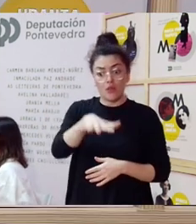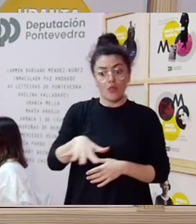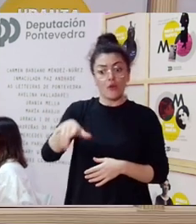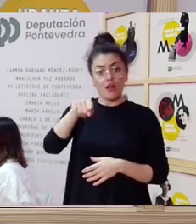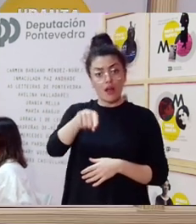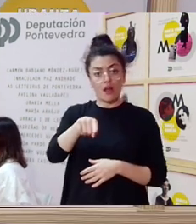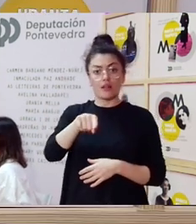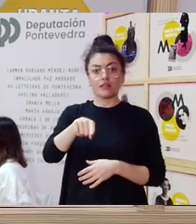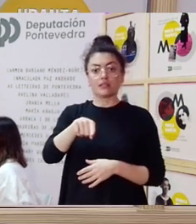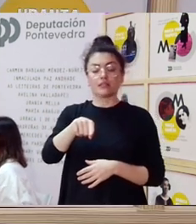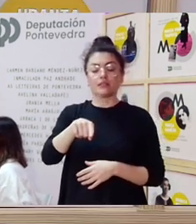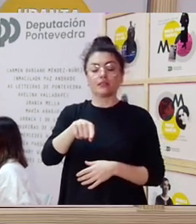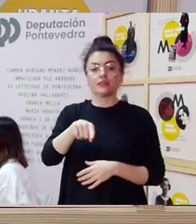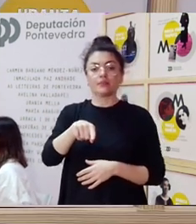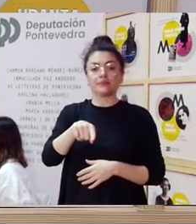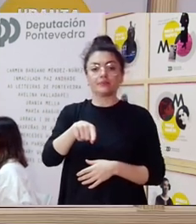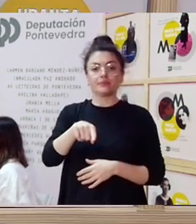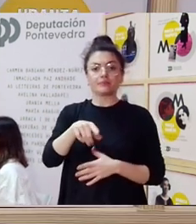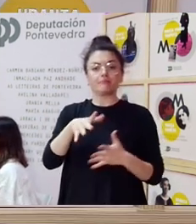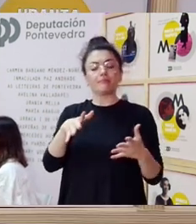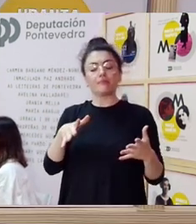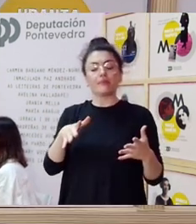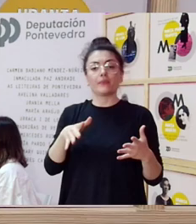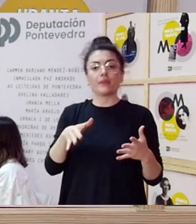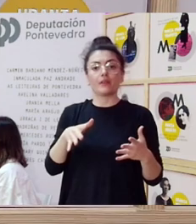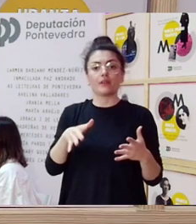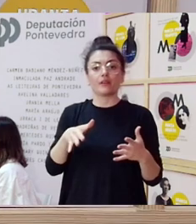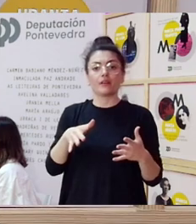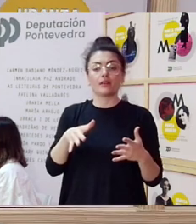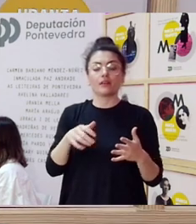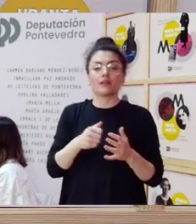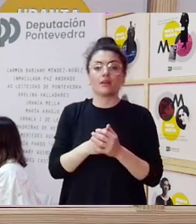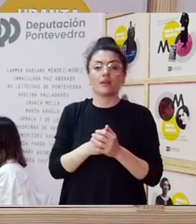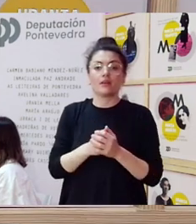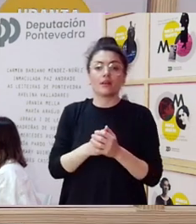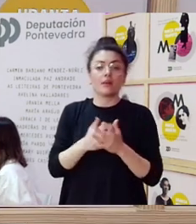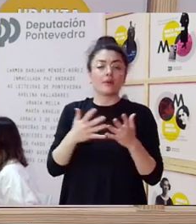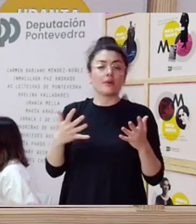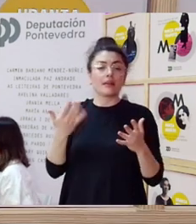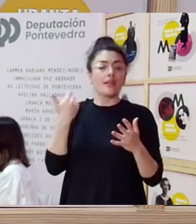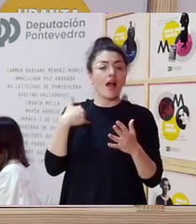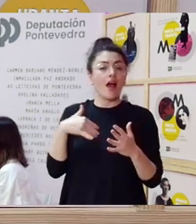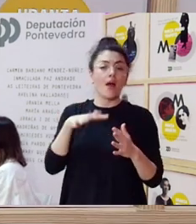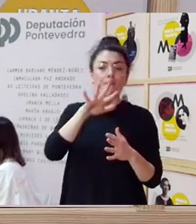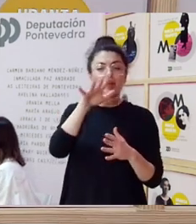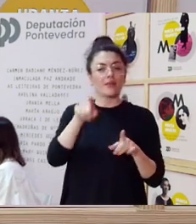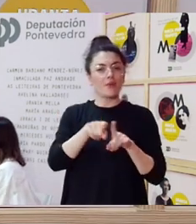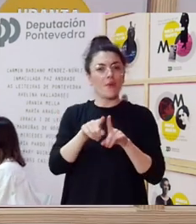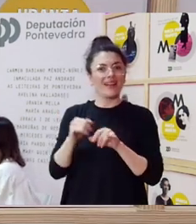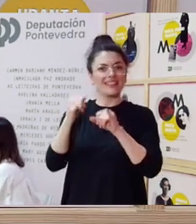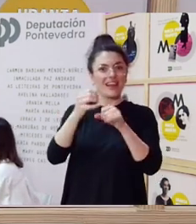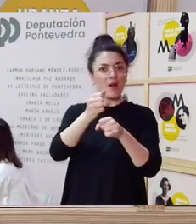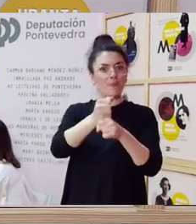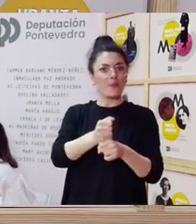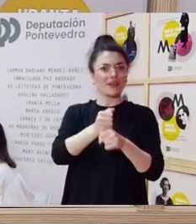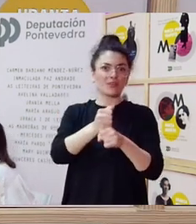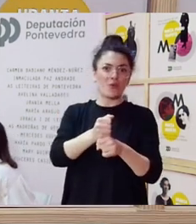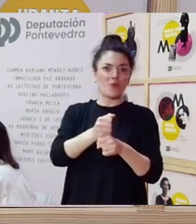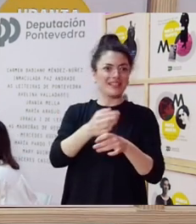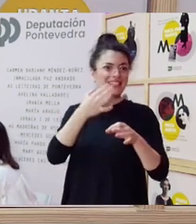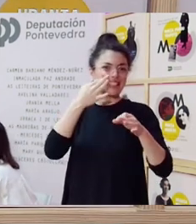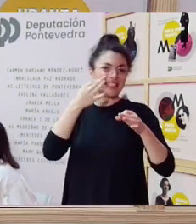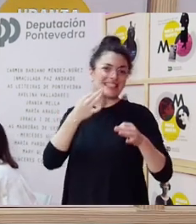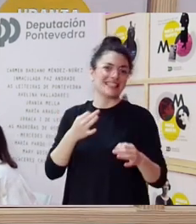bueno, pois podía aparecer aí a chegada a un porto amigo,